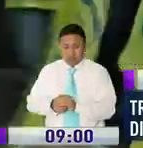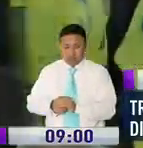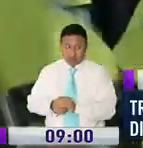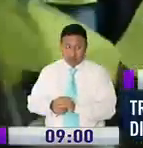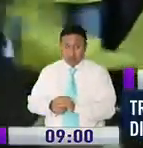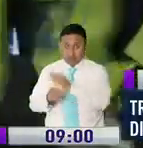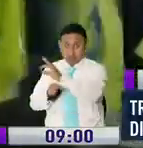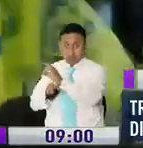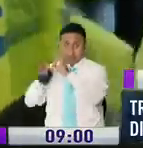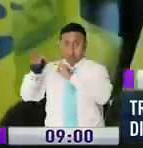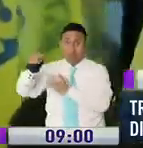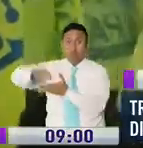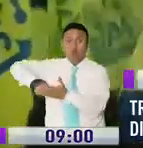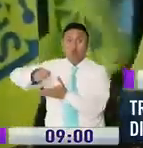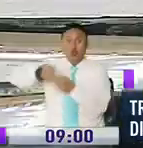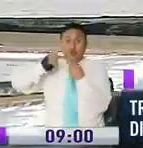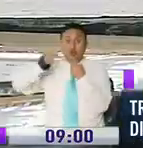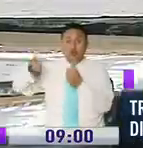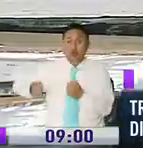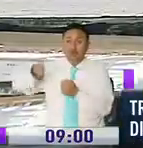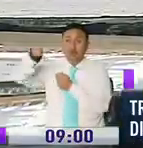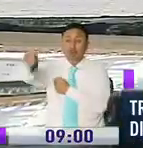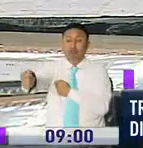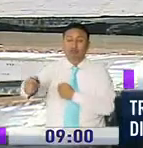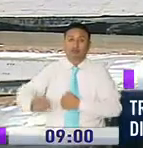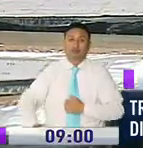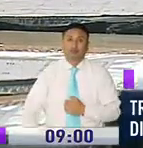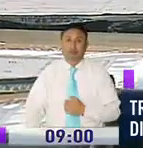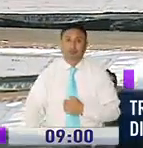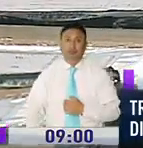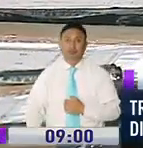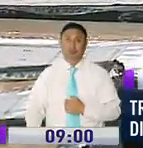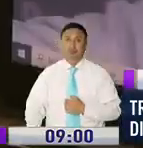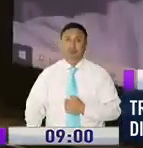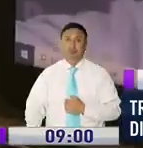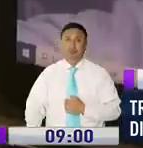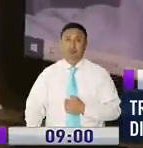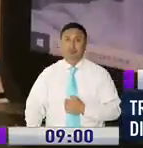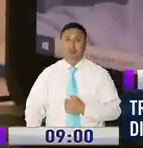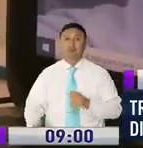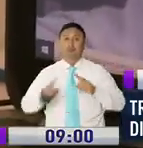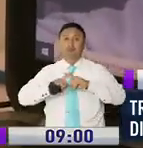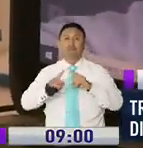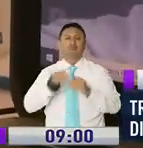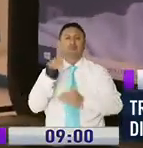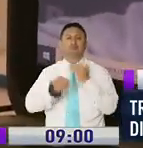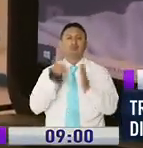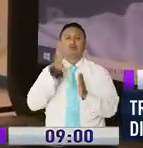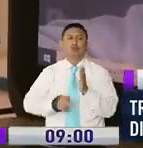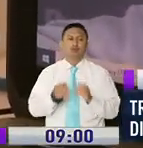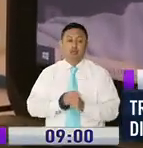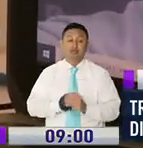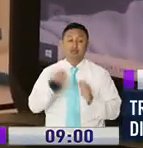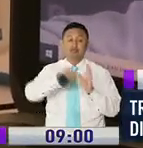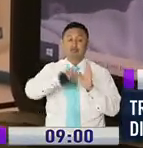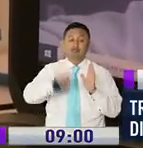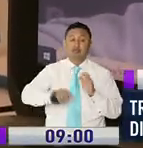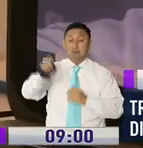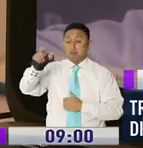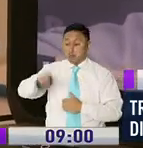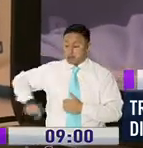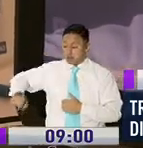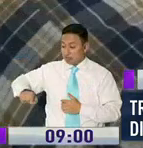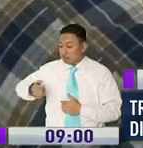para campañas electorales del correísmo, a cambio de contratos con el Estado. Pero ¿qué pasará si la defensa de uno de los